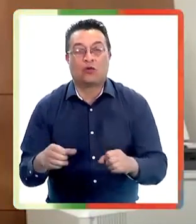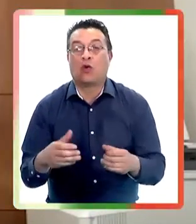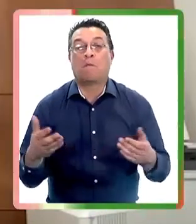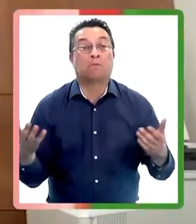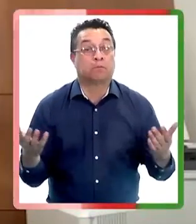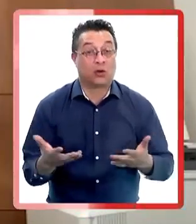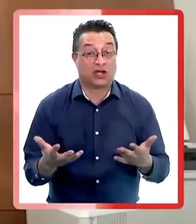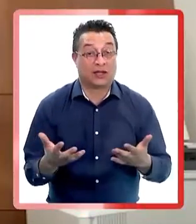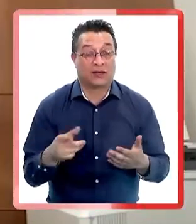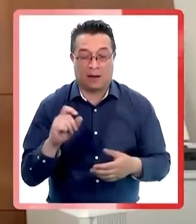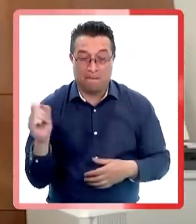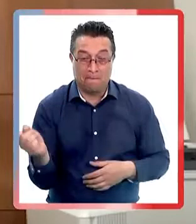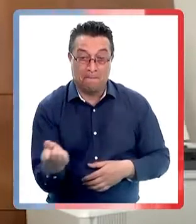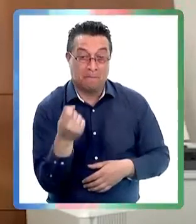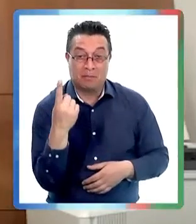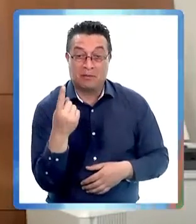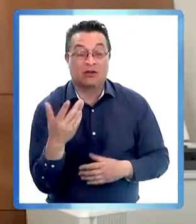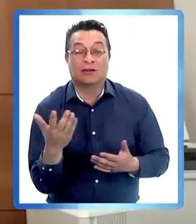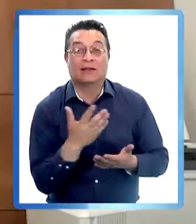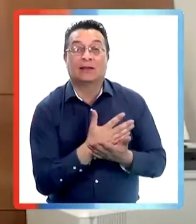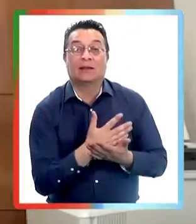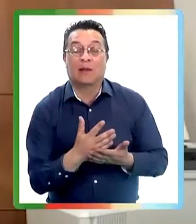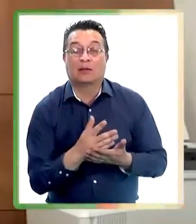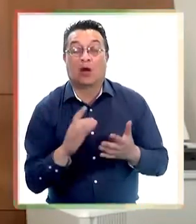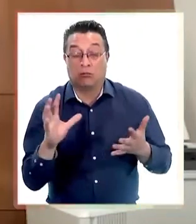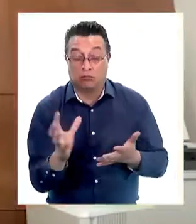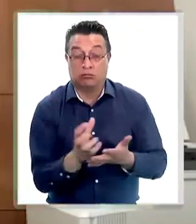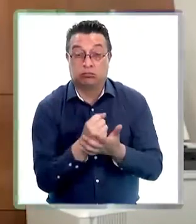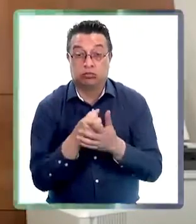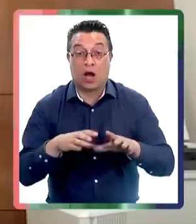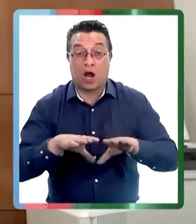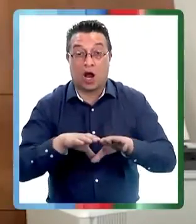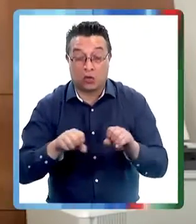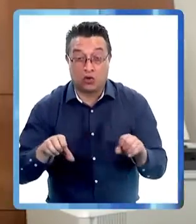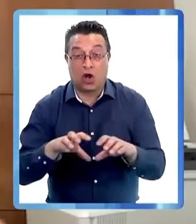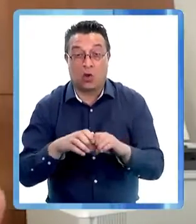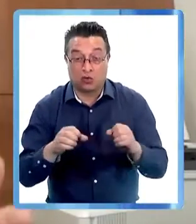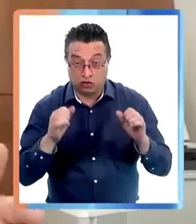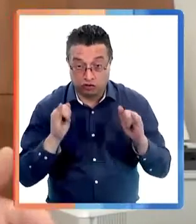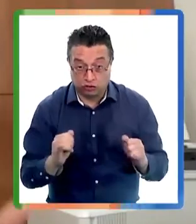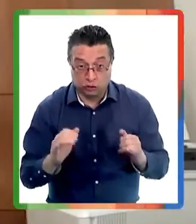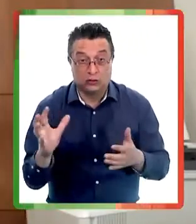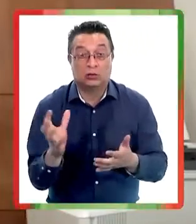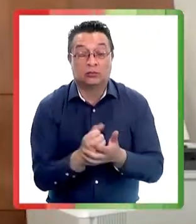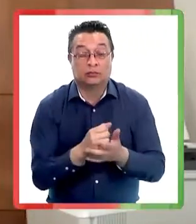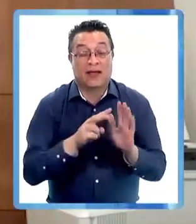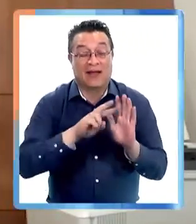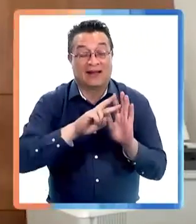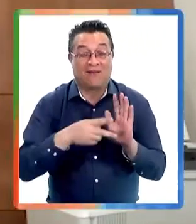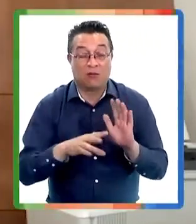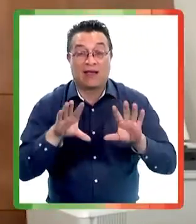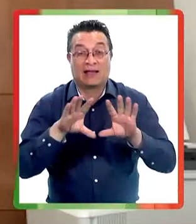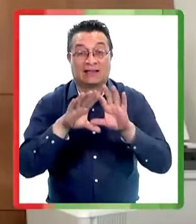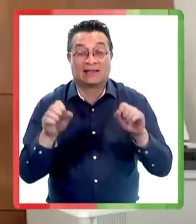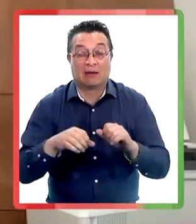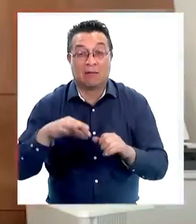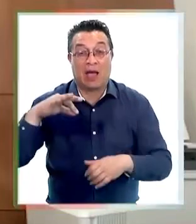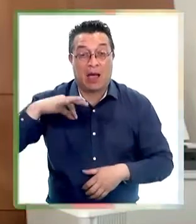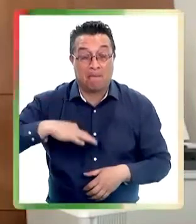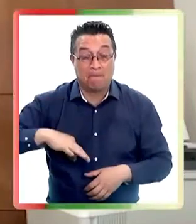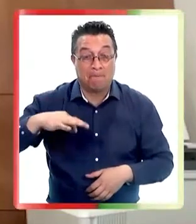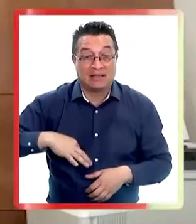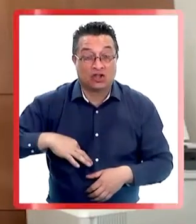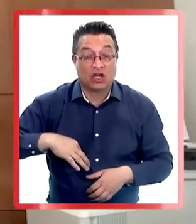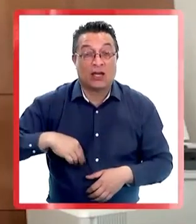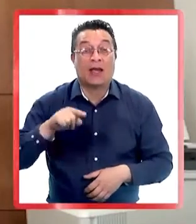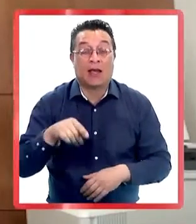Porque lo primero que va a pasar es que si logramos ponernos de acuerdo y la reforma al sistema de pensiones cursa, Francisco, es